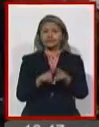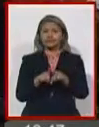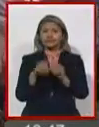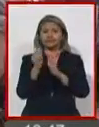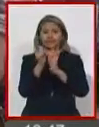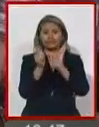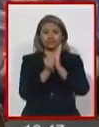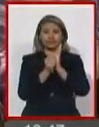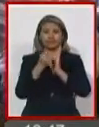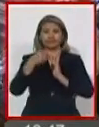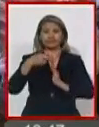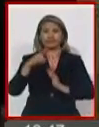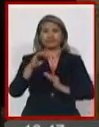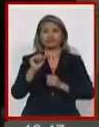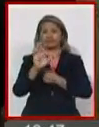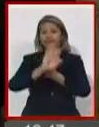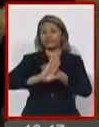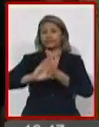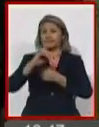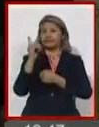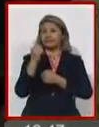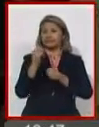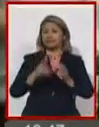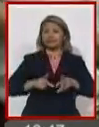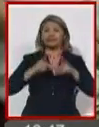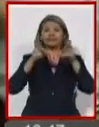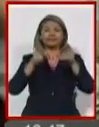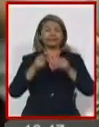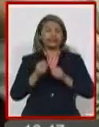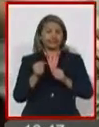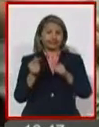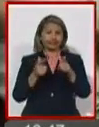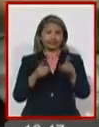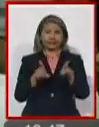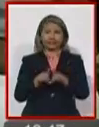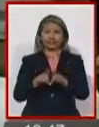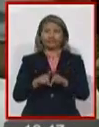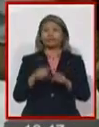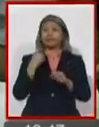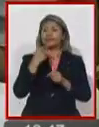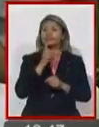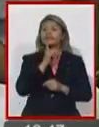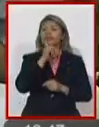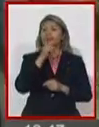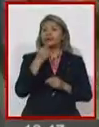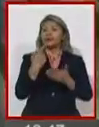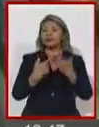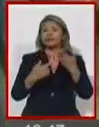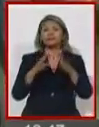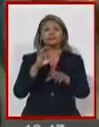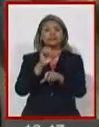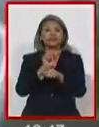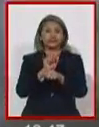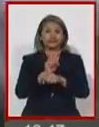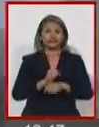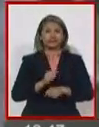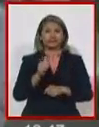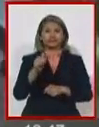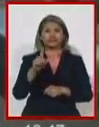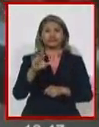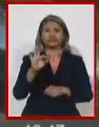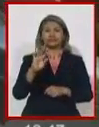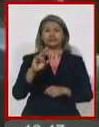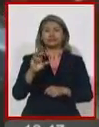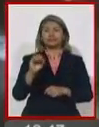lado, el abogado Gary Prado, quien es defensor de uno de los denunciados en el caso terrorismo, esto afirmó acerca de la detención de